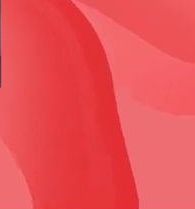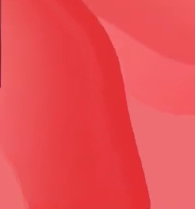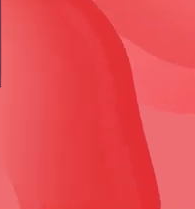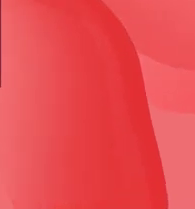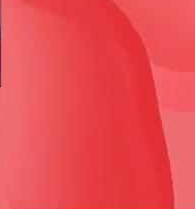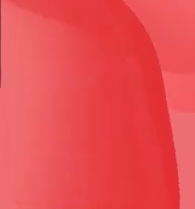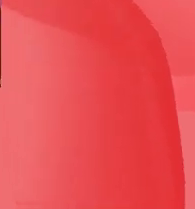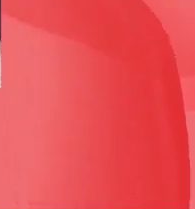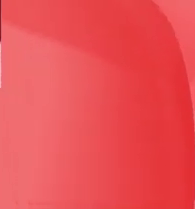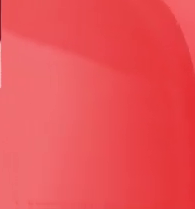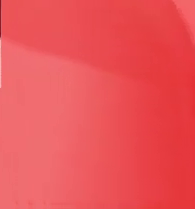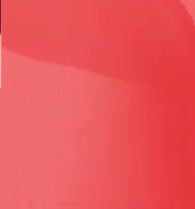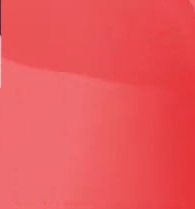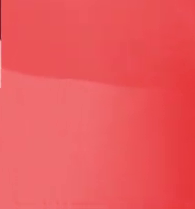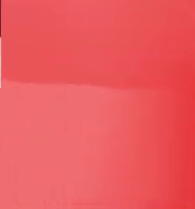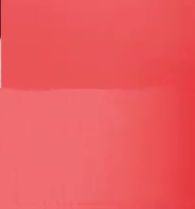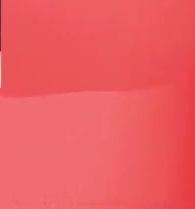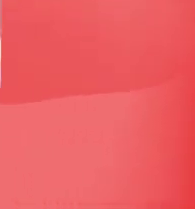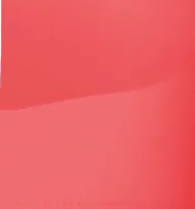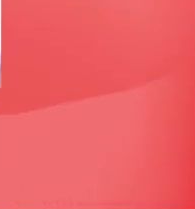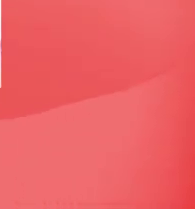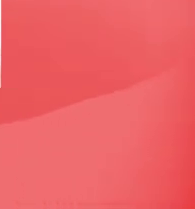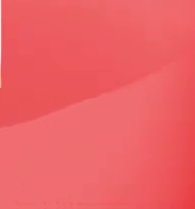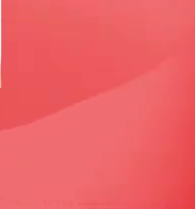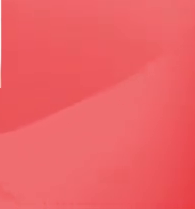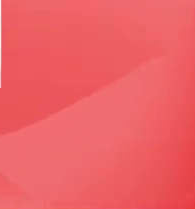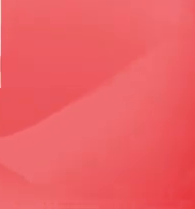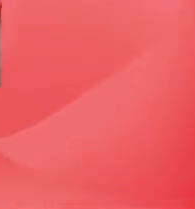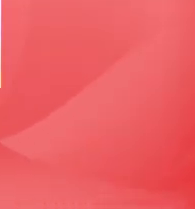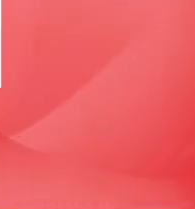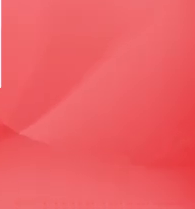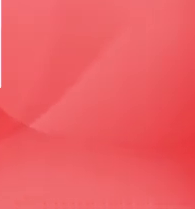la selva con la montaña.